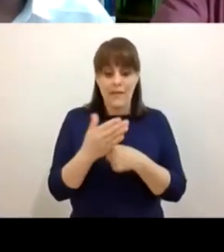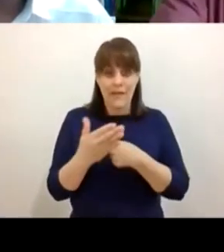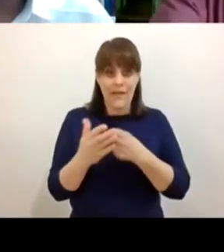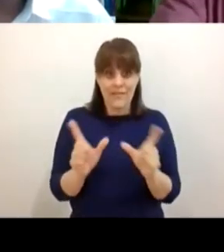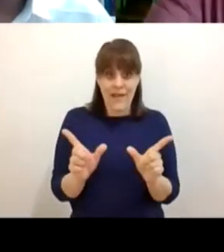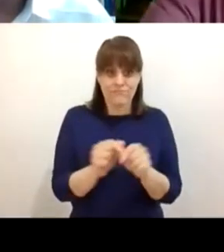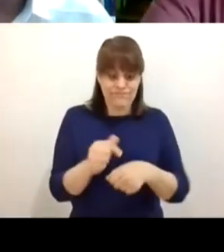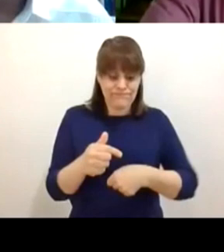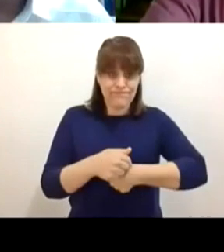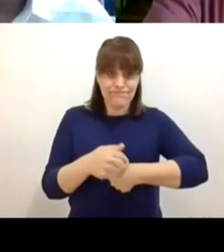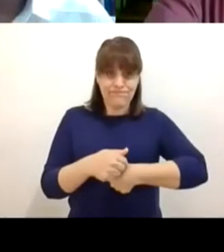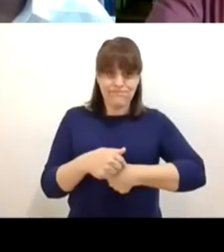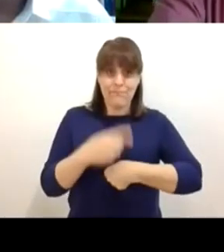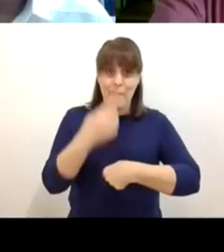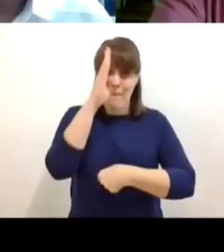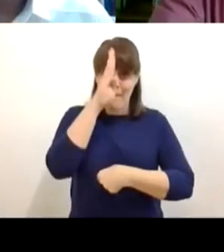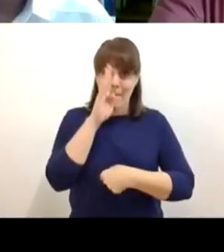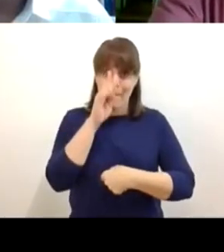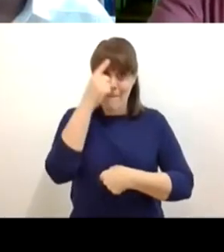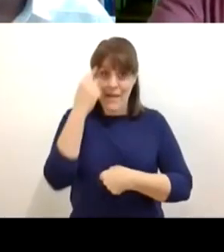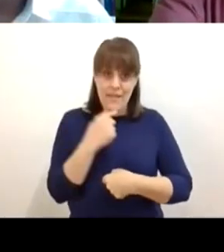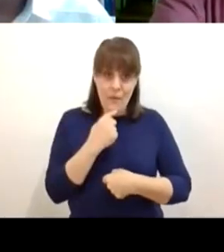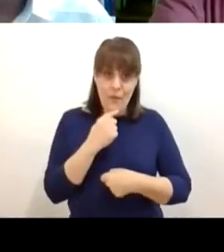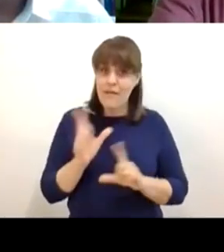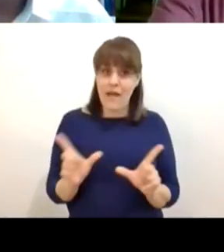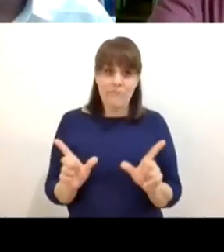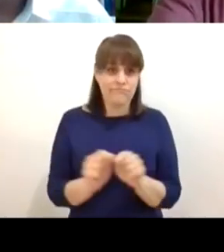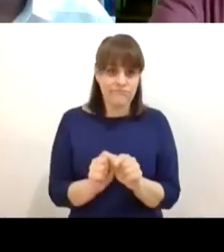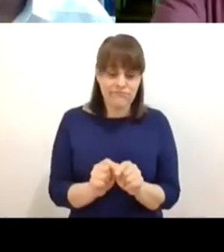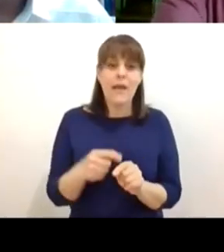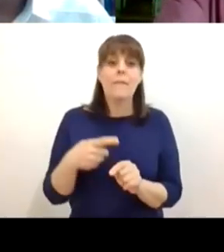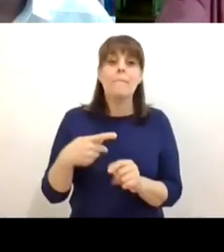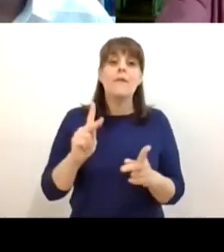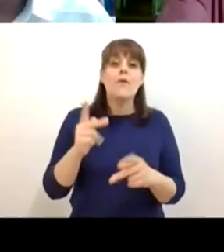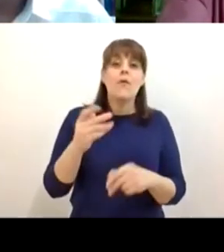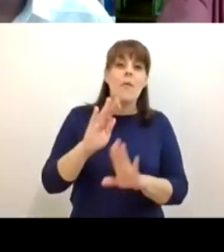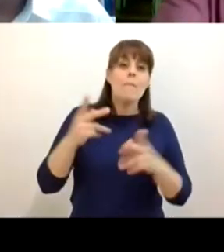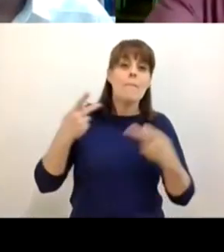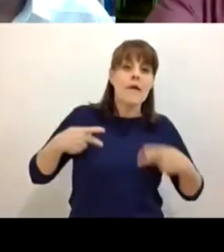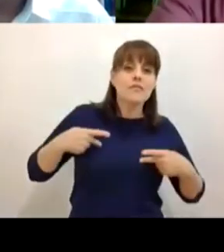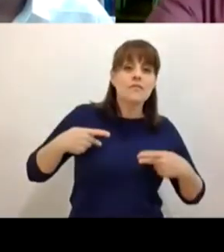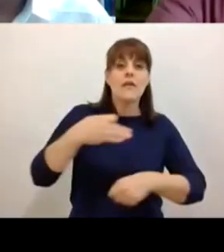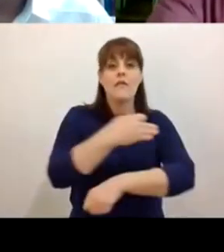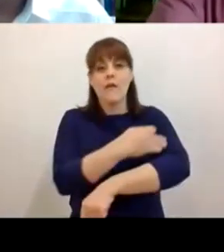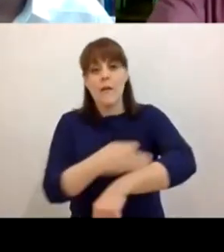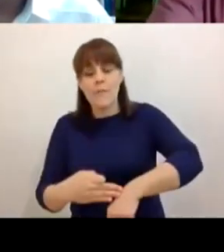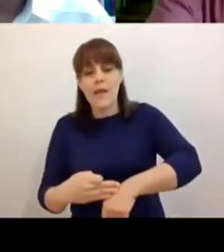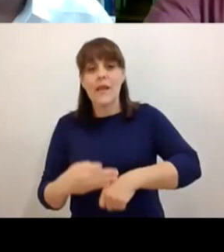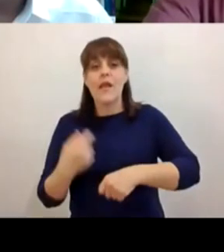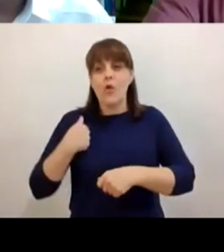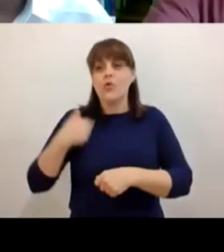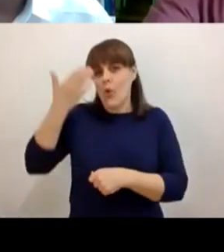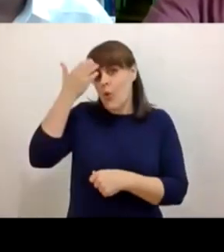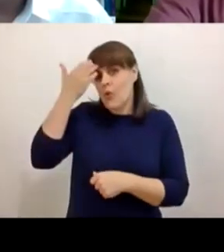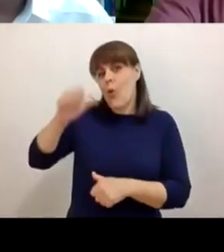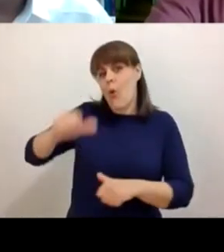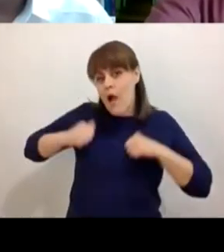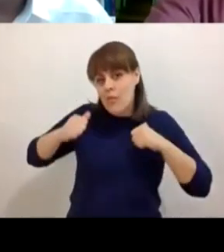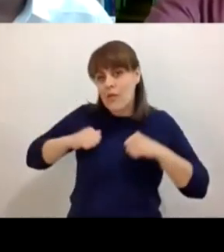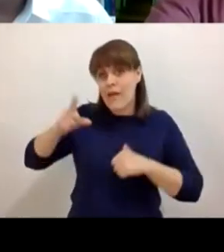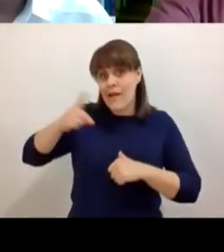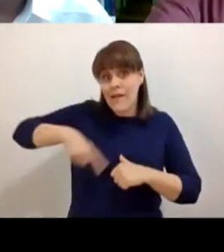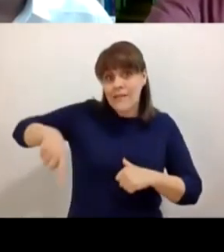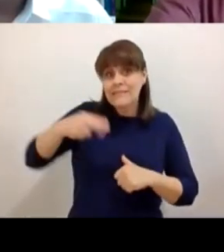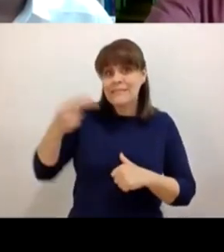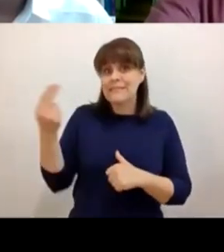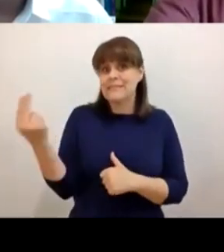las necesidades de toda la población y de los padres de familia o de la gente que conozca adolescentes en situaciones complicadas como estas,